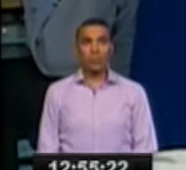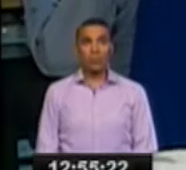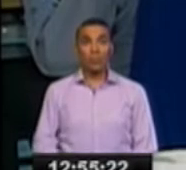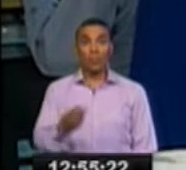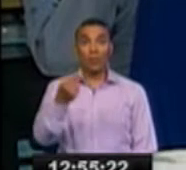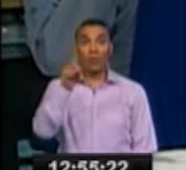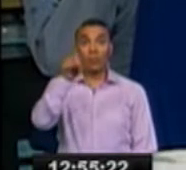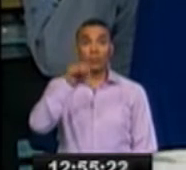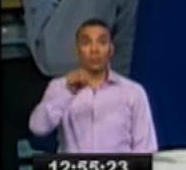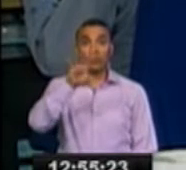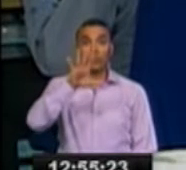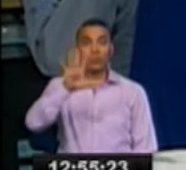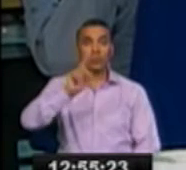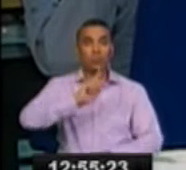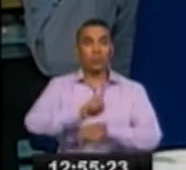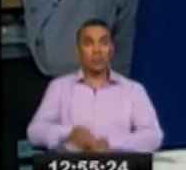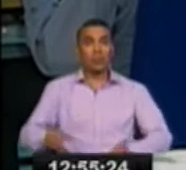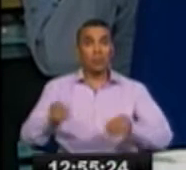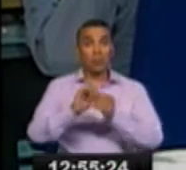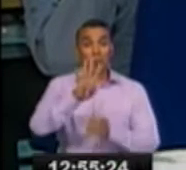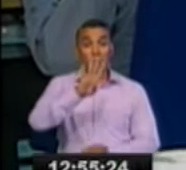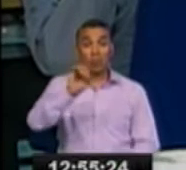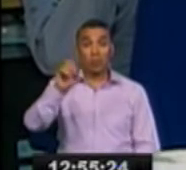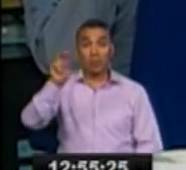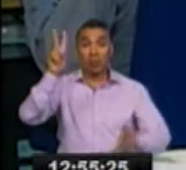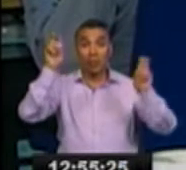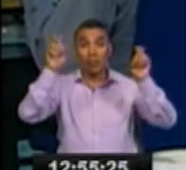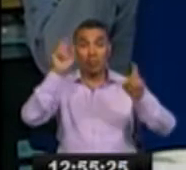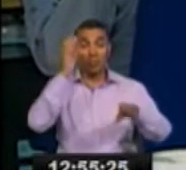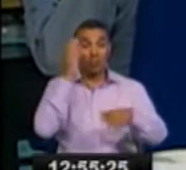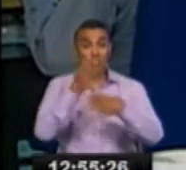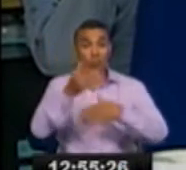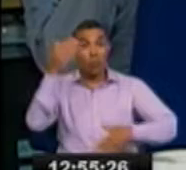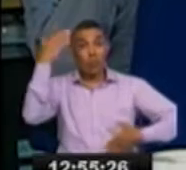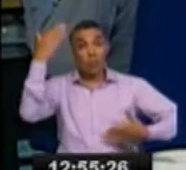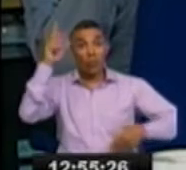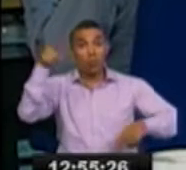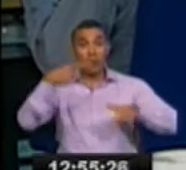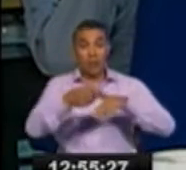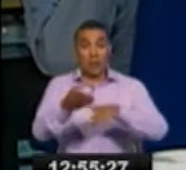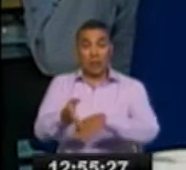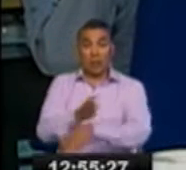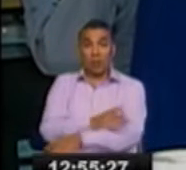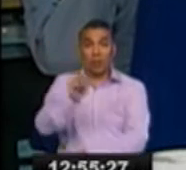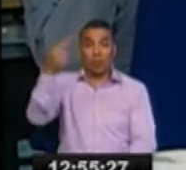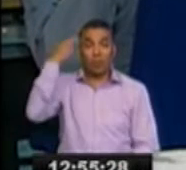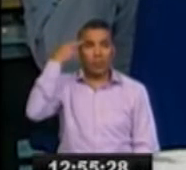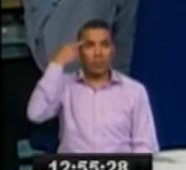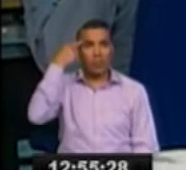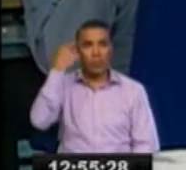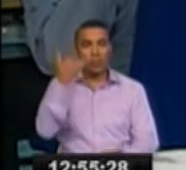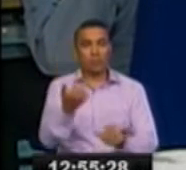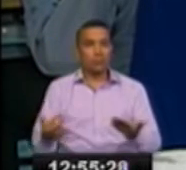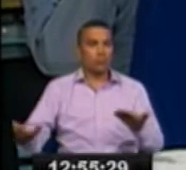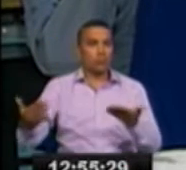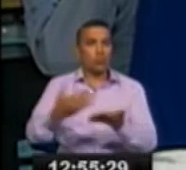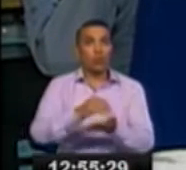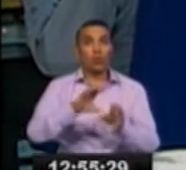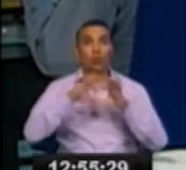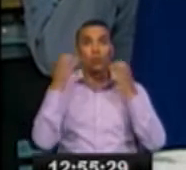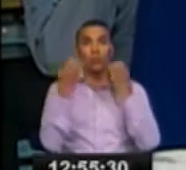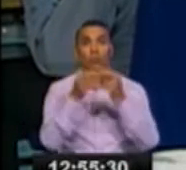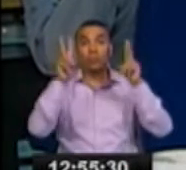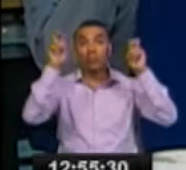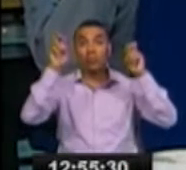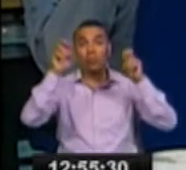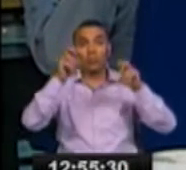14 horas con 55 minutos y más de 400 casos de persecución política durante el anterior gobierno han sido recogidos por comisiones